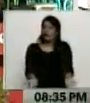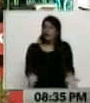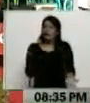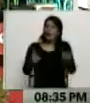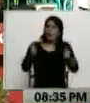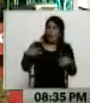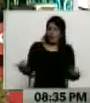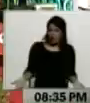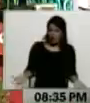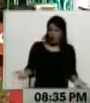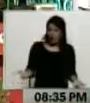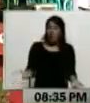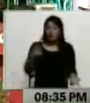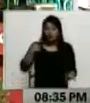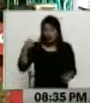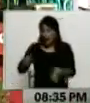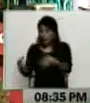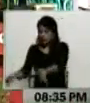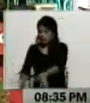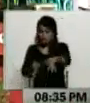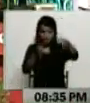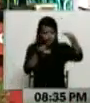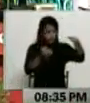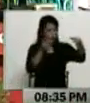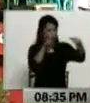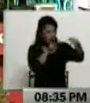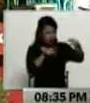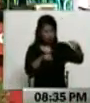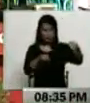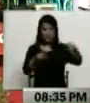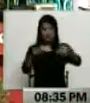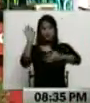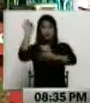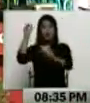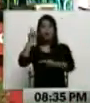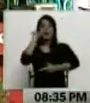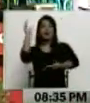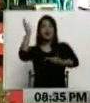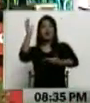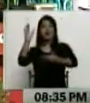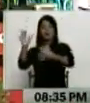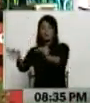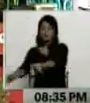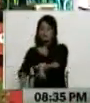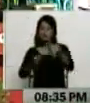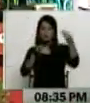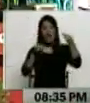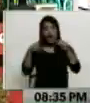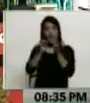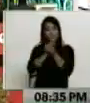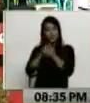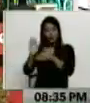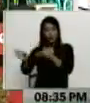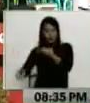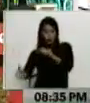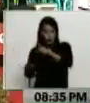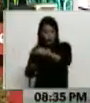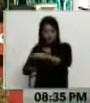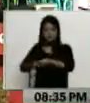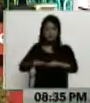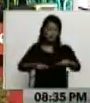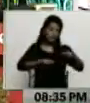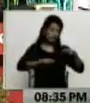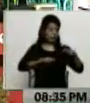qué Yo tengo unas cosas que están leyendo os en los en los Cómo se llama en las misas los patriotes cooperantes son unos campeones